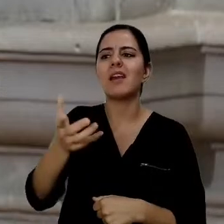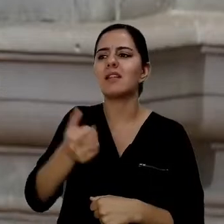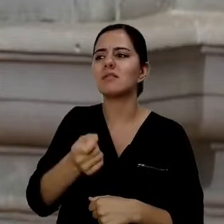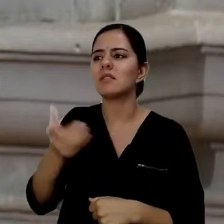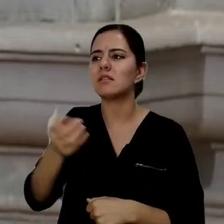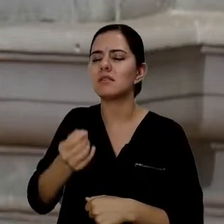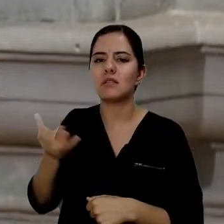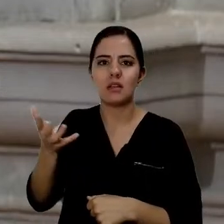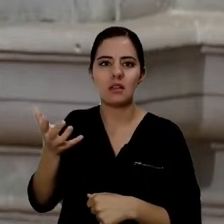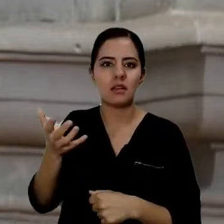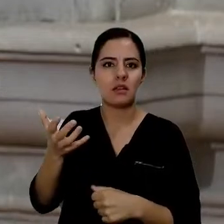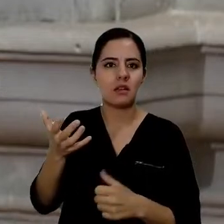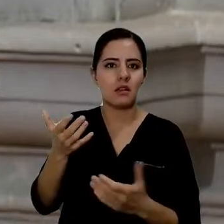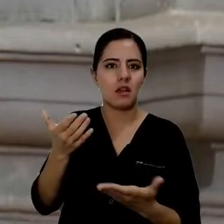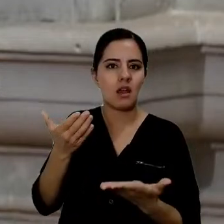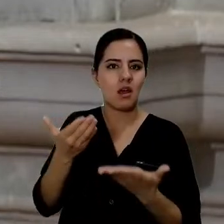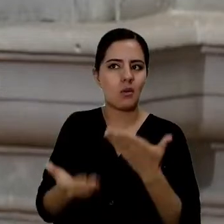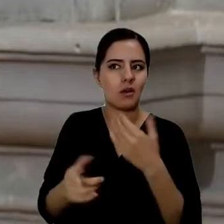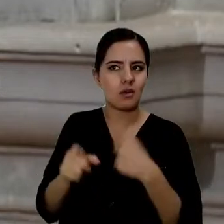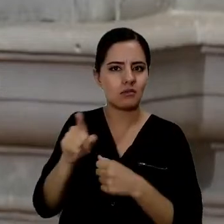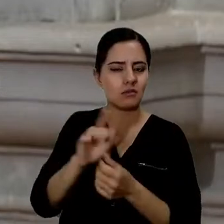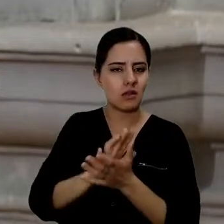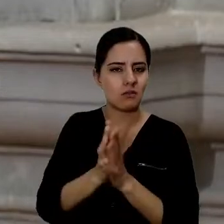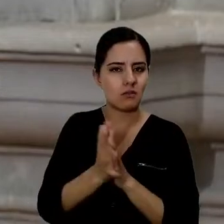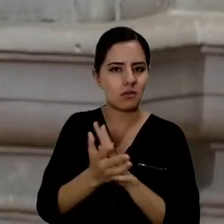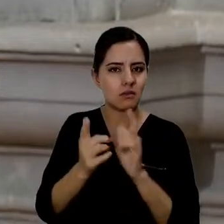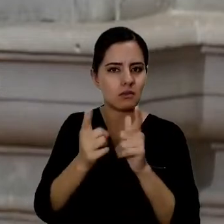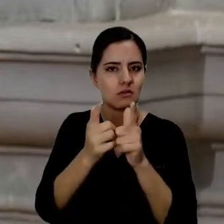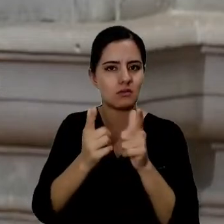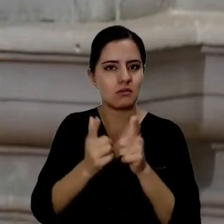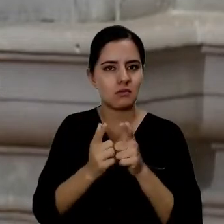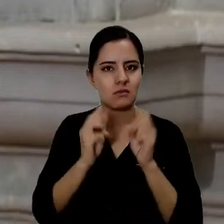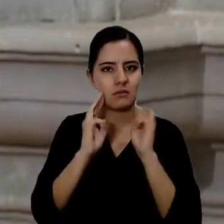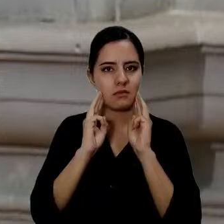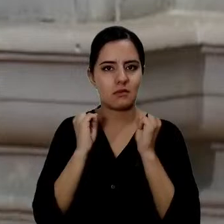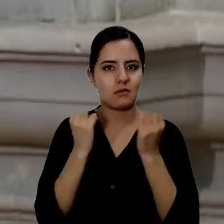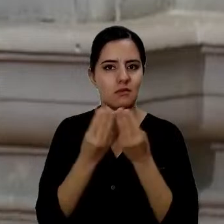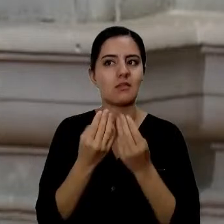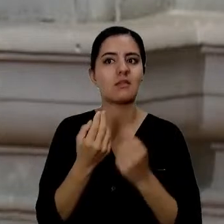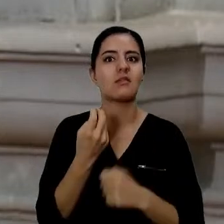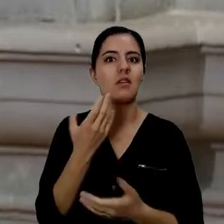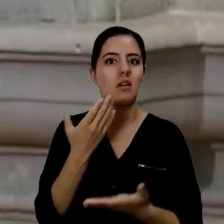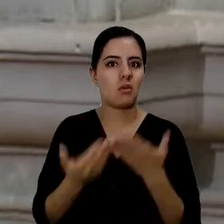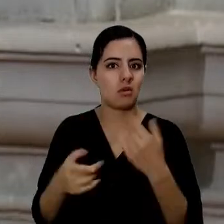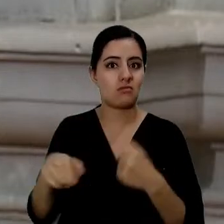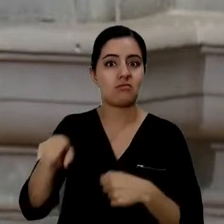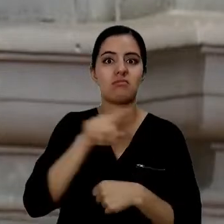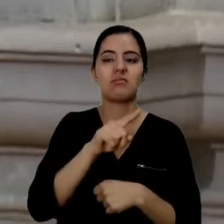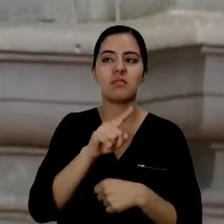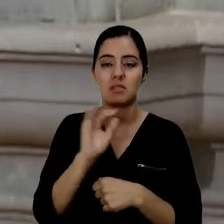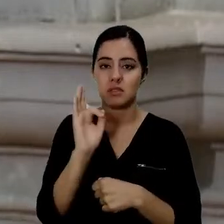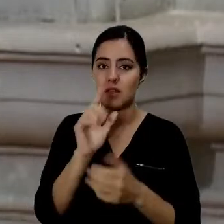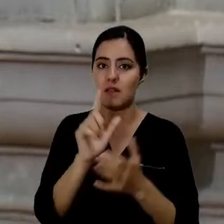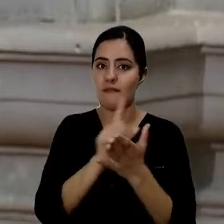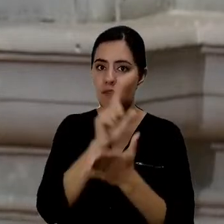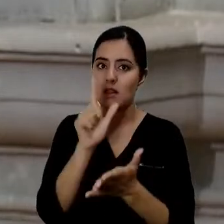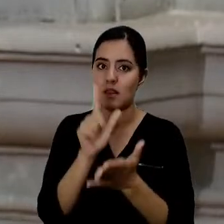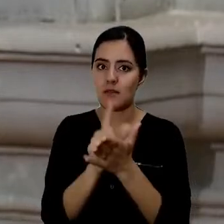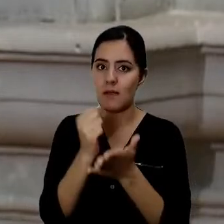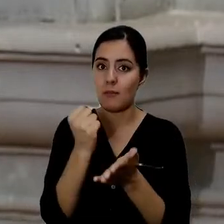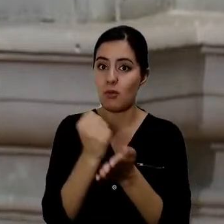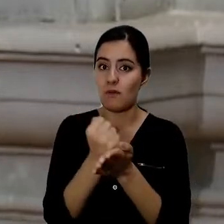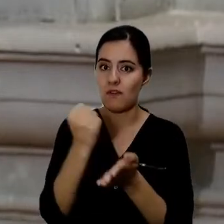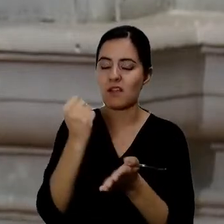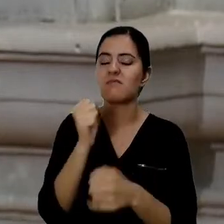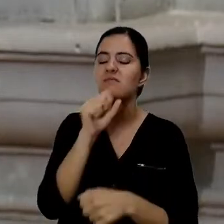está exponiendo hoy a las fuerzas militares al asumir la responsabilidad de